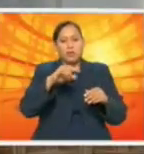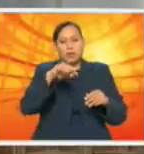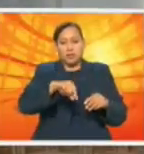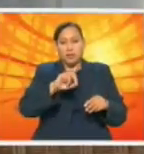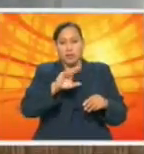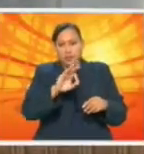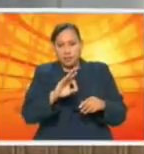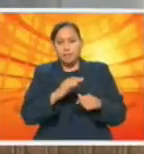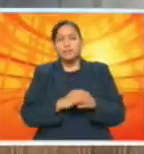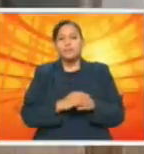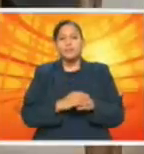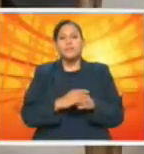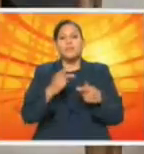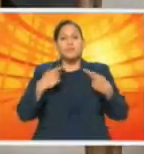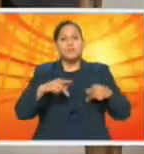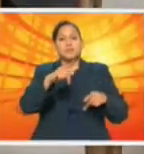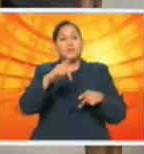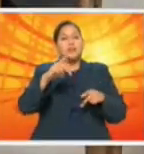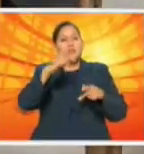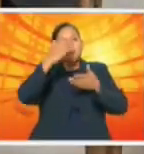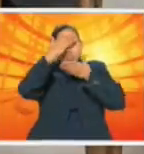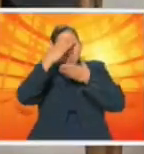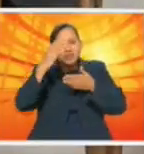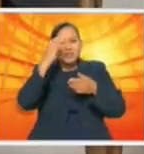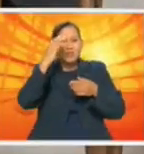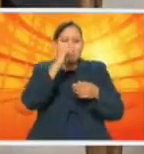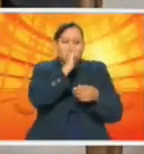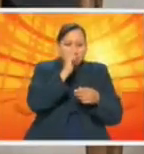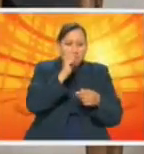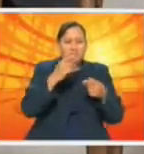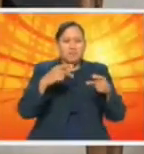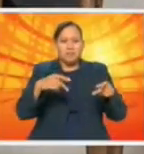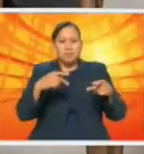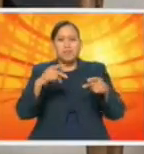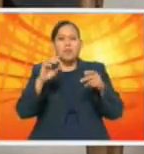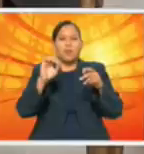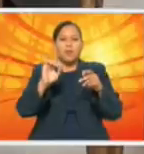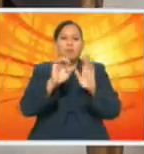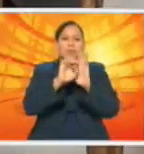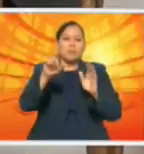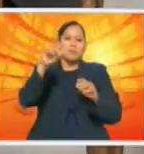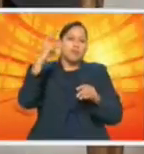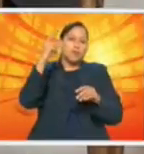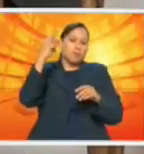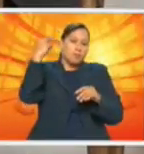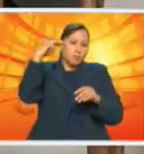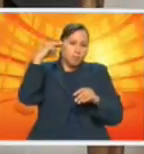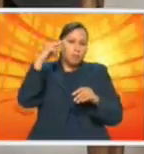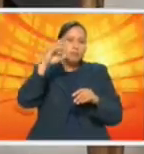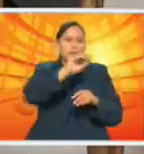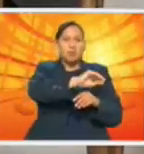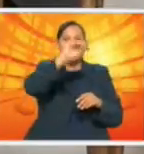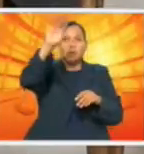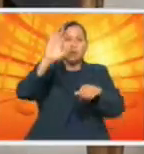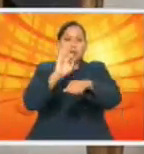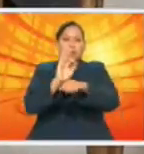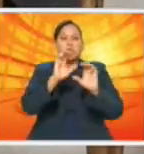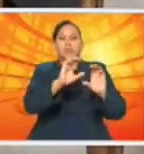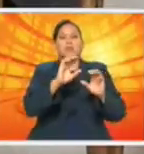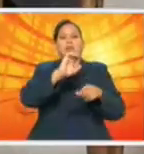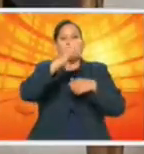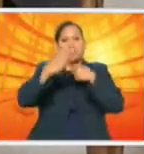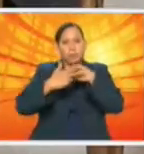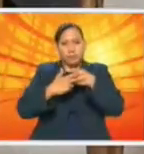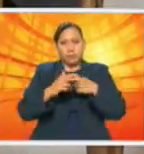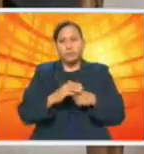donde víctimas de la delincuencia organizada o de la corrupción política de Veracruz sean refugiadas en Europa. Tenemos que tratar